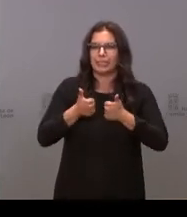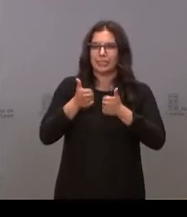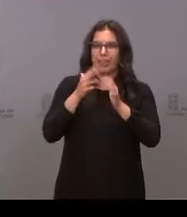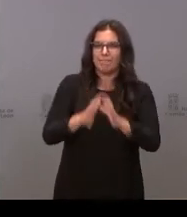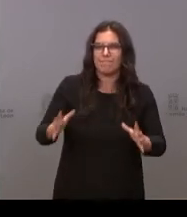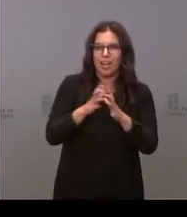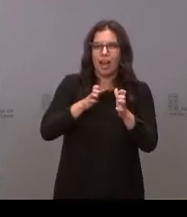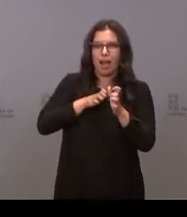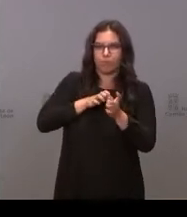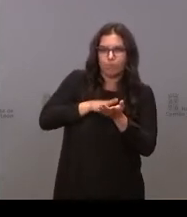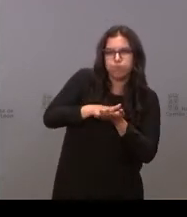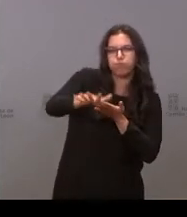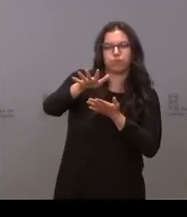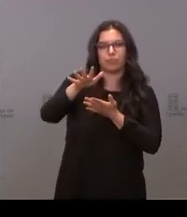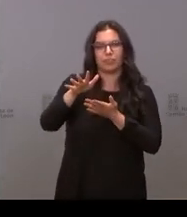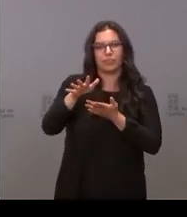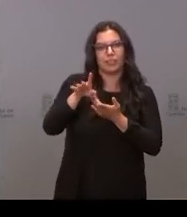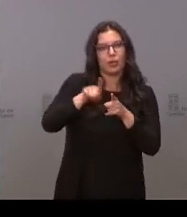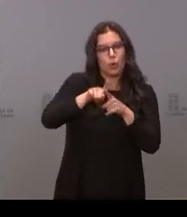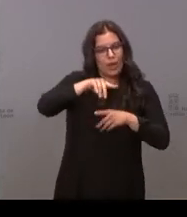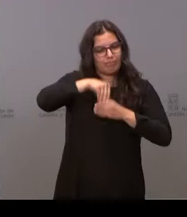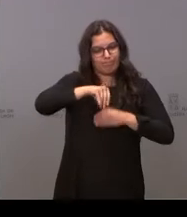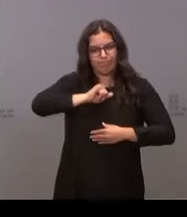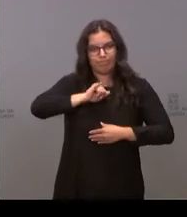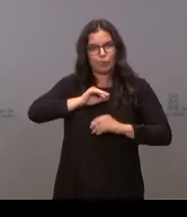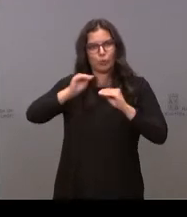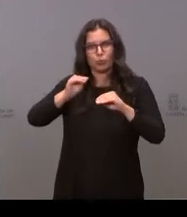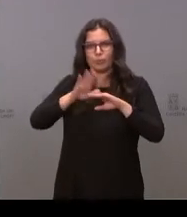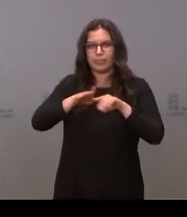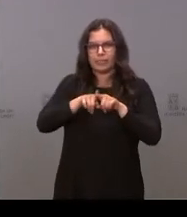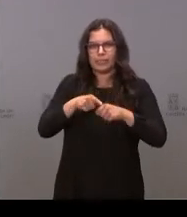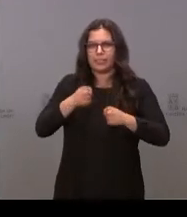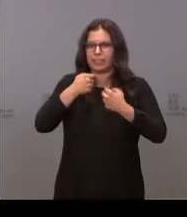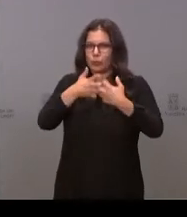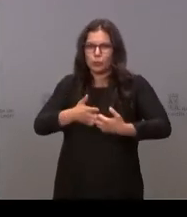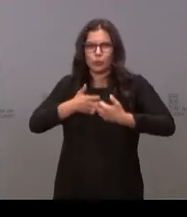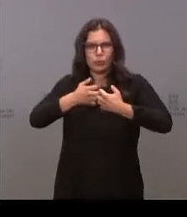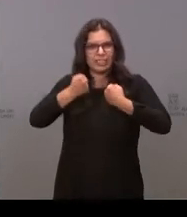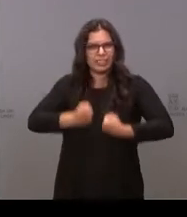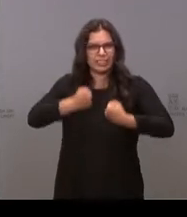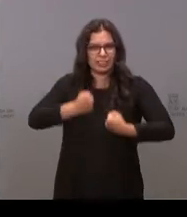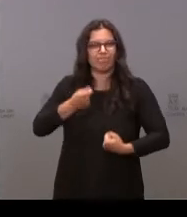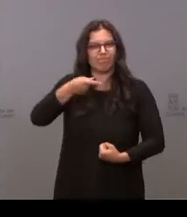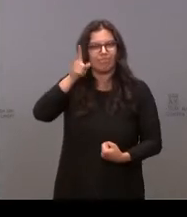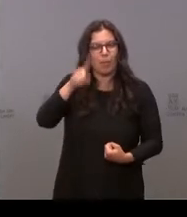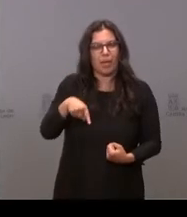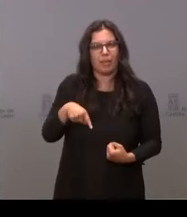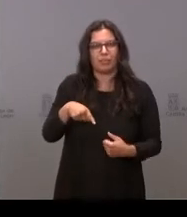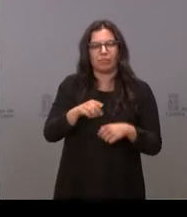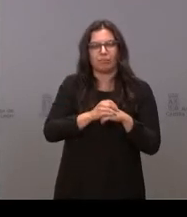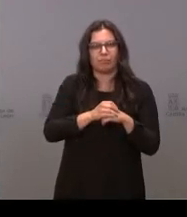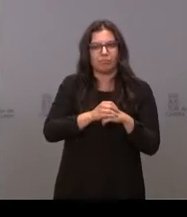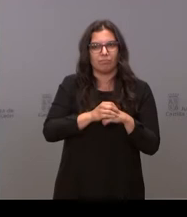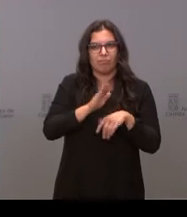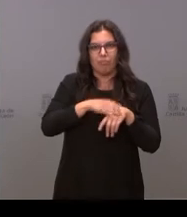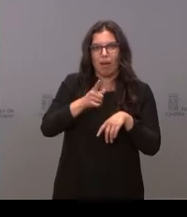gen competitivo tan importante a veces para apretar los dientes y pelear, ¿no? Yo creo que tanto a todos